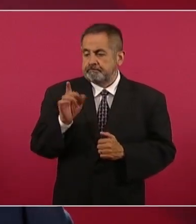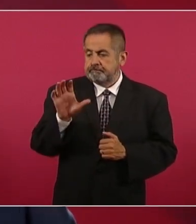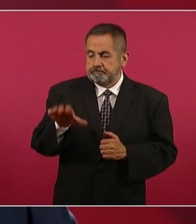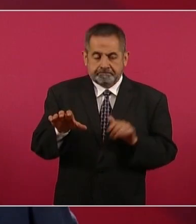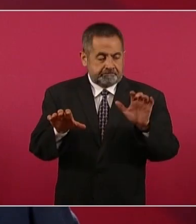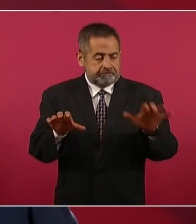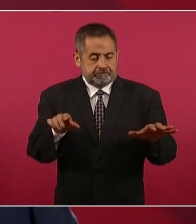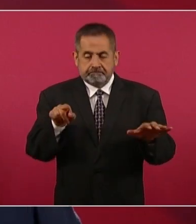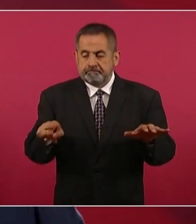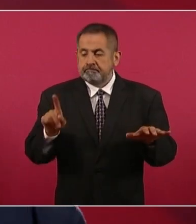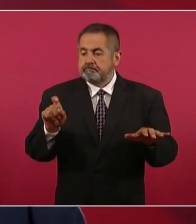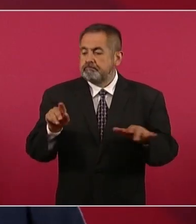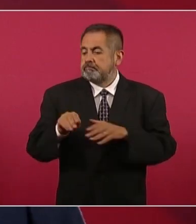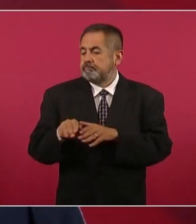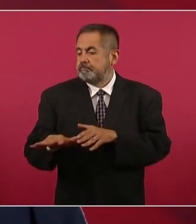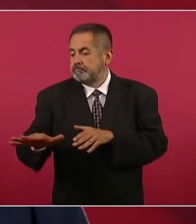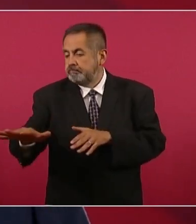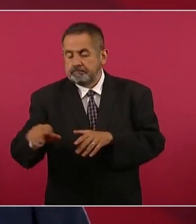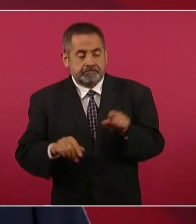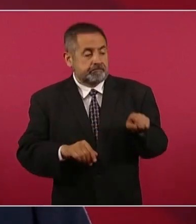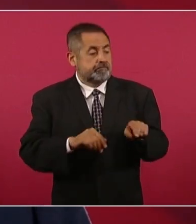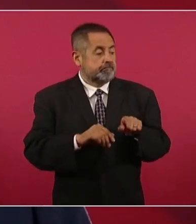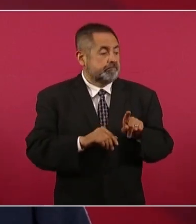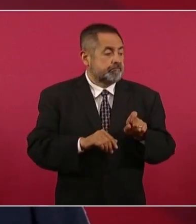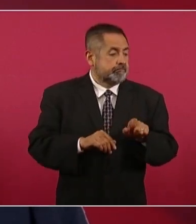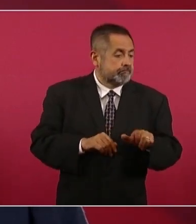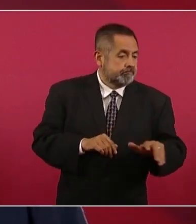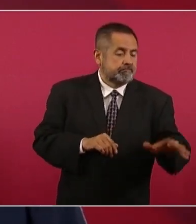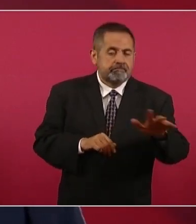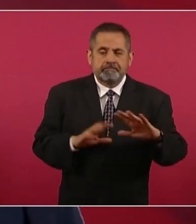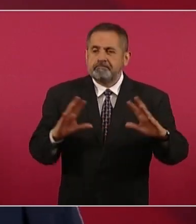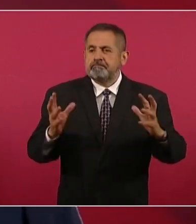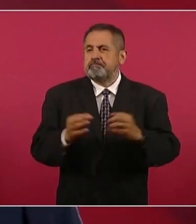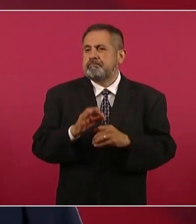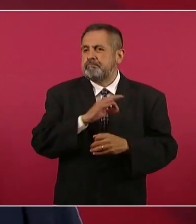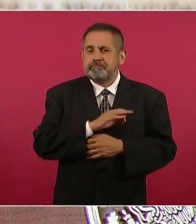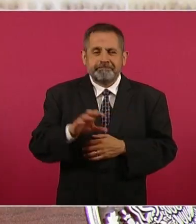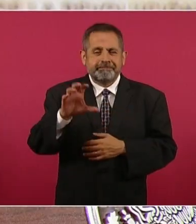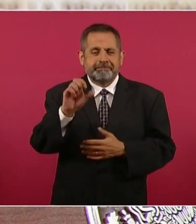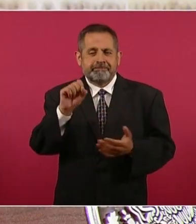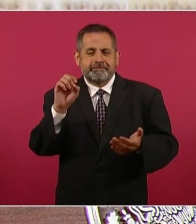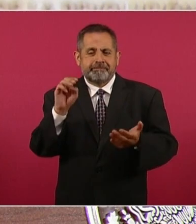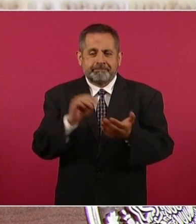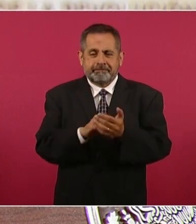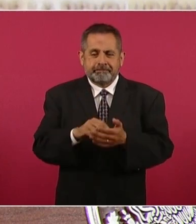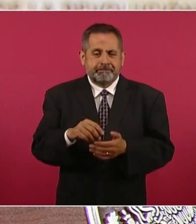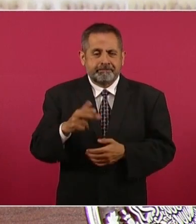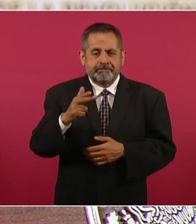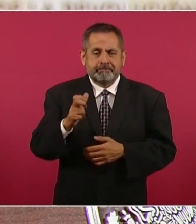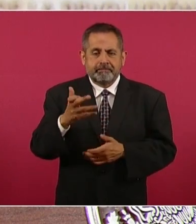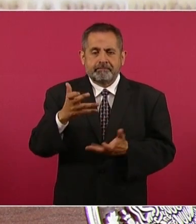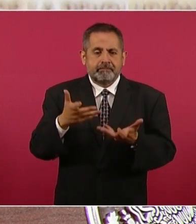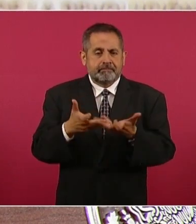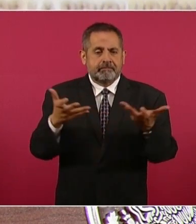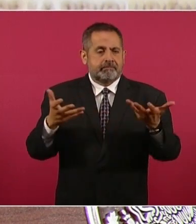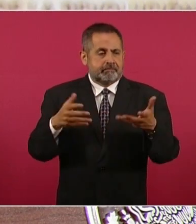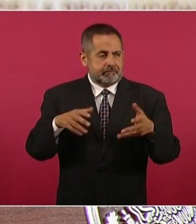riego estamos pensando en cuando menos 60,000 hectáreas de riego.